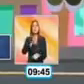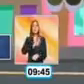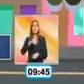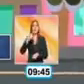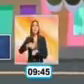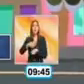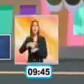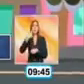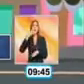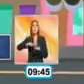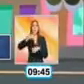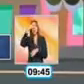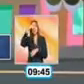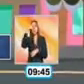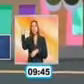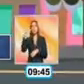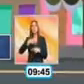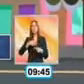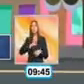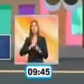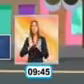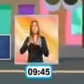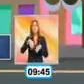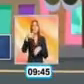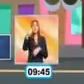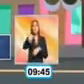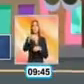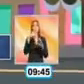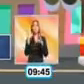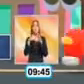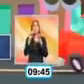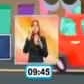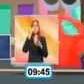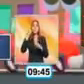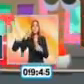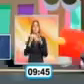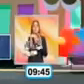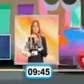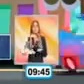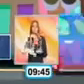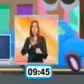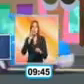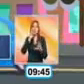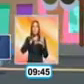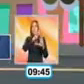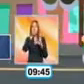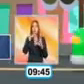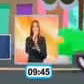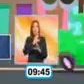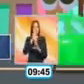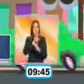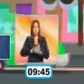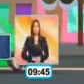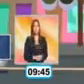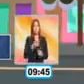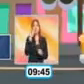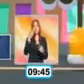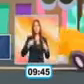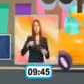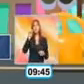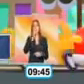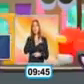riesgo de hackear tus cuentas. Ahí puede aplicar un poco esta frase de la ocasión hace al ladrón. Así es. Uno mismo se pone, como dicen, pues de pechito para que le hagan todo